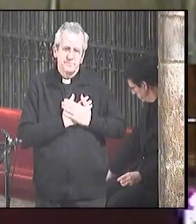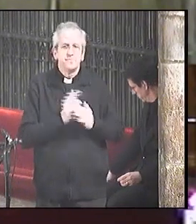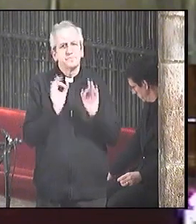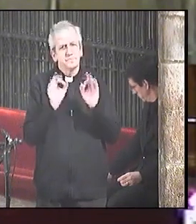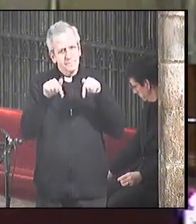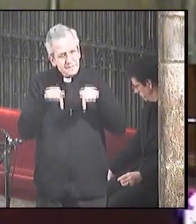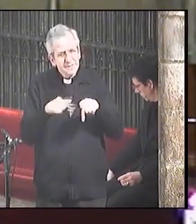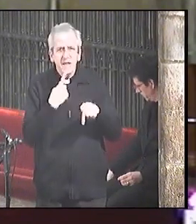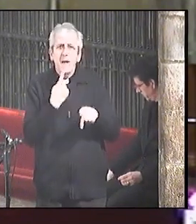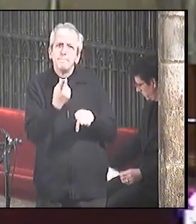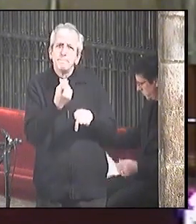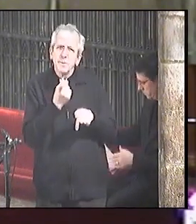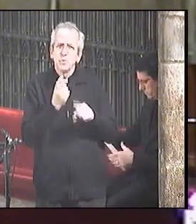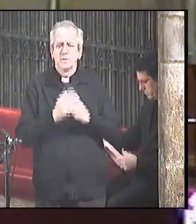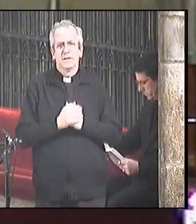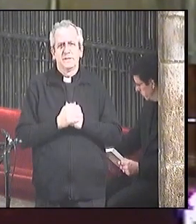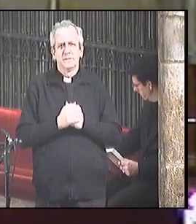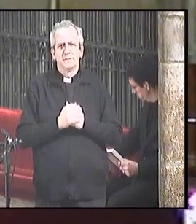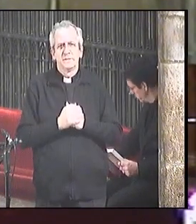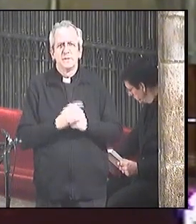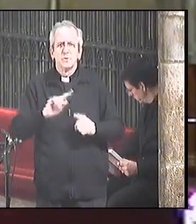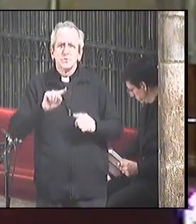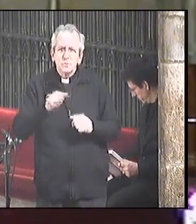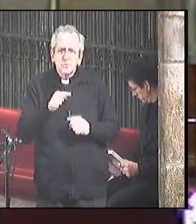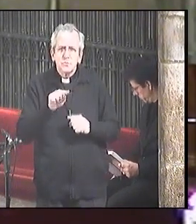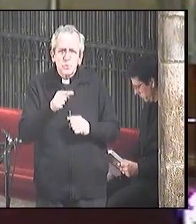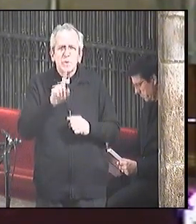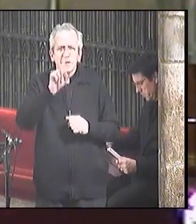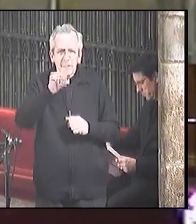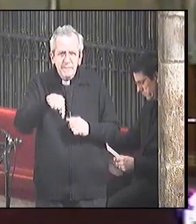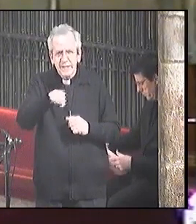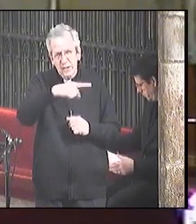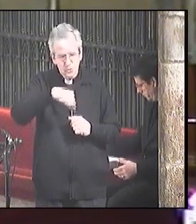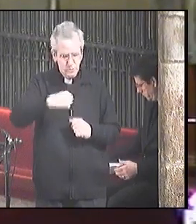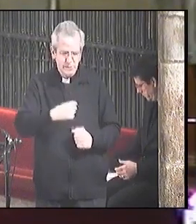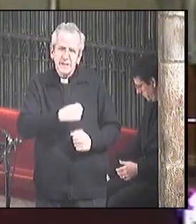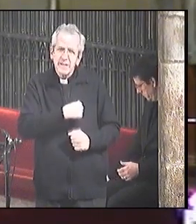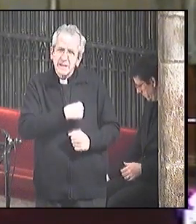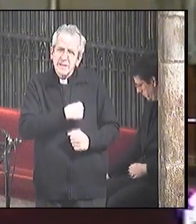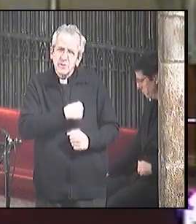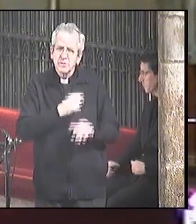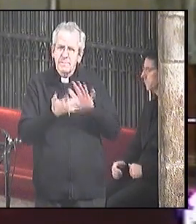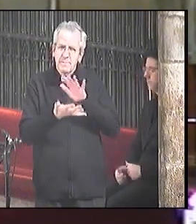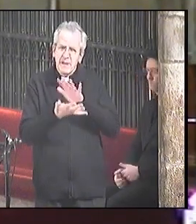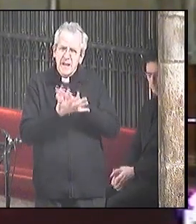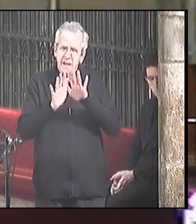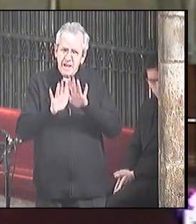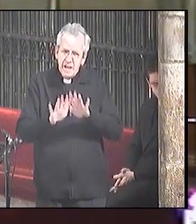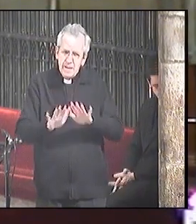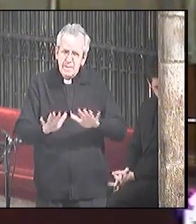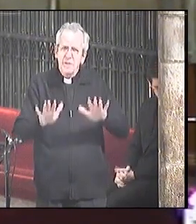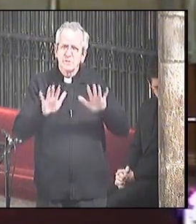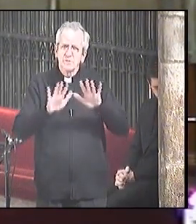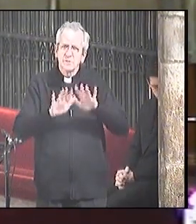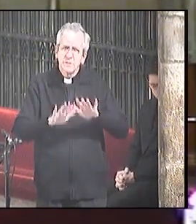Esta pregunta nos tortura también y quiere entrar dentro de nosotros para calmarnos. A la vez que parece que